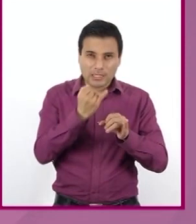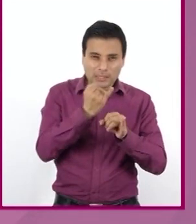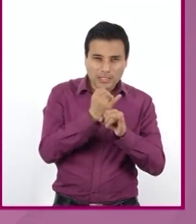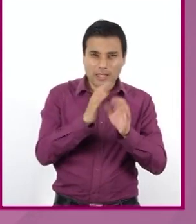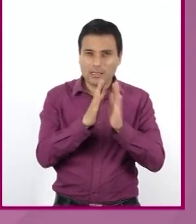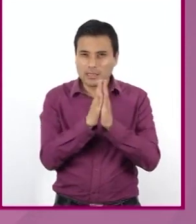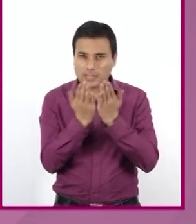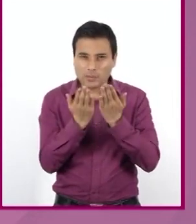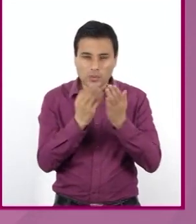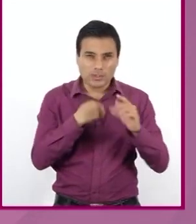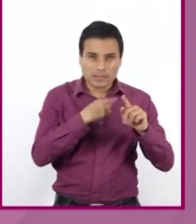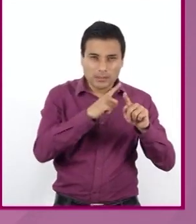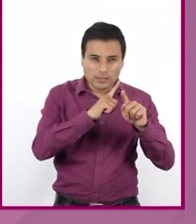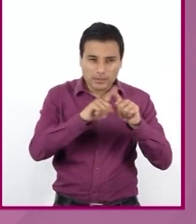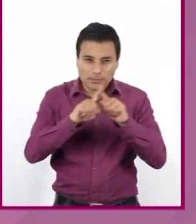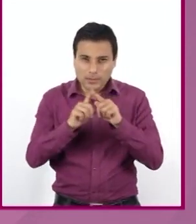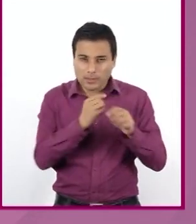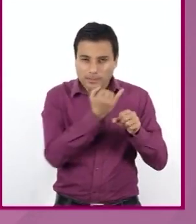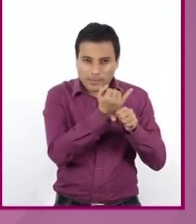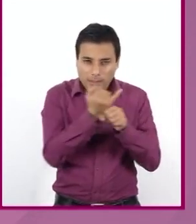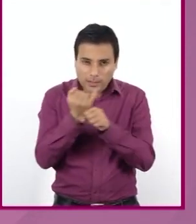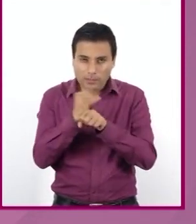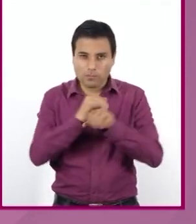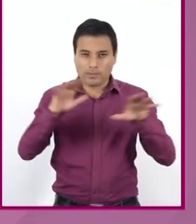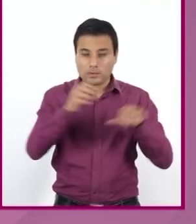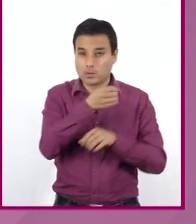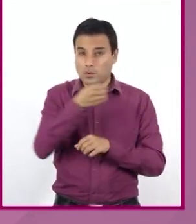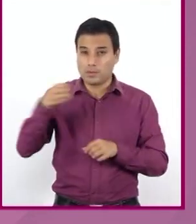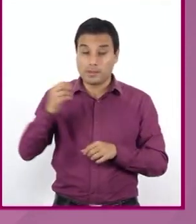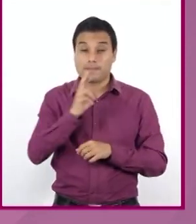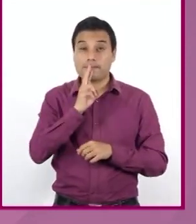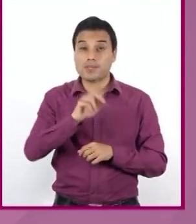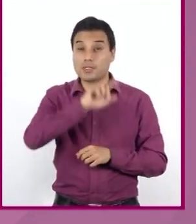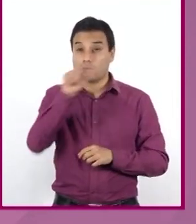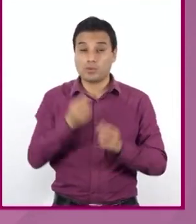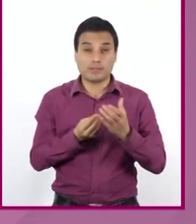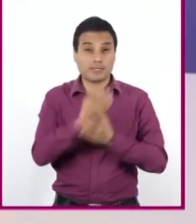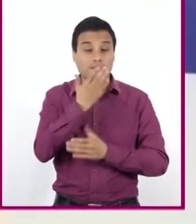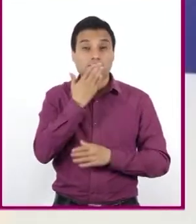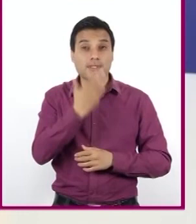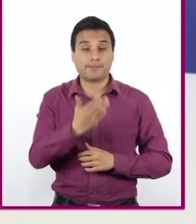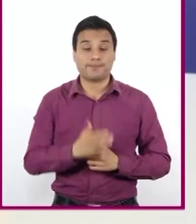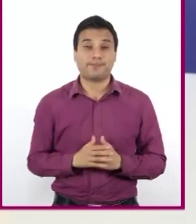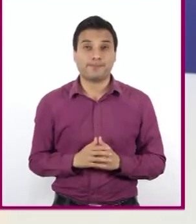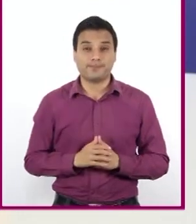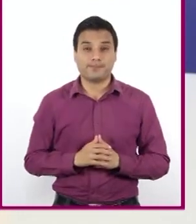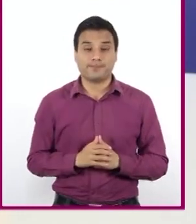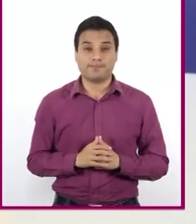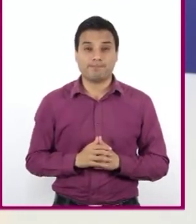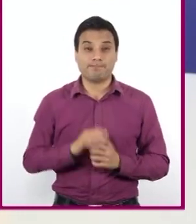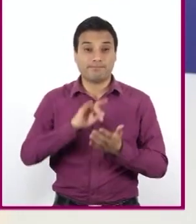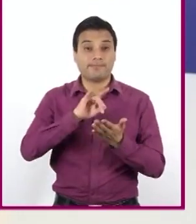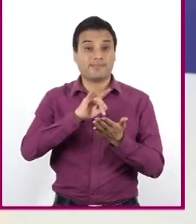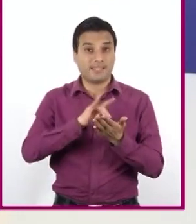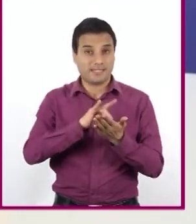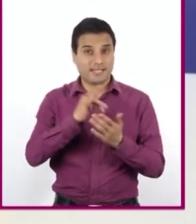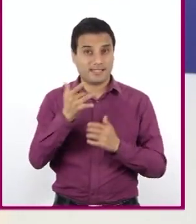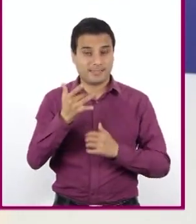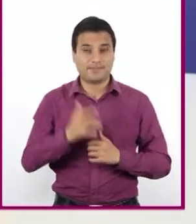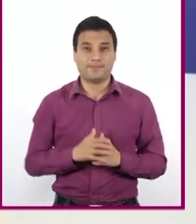una mejor organización de la información, por lo que los resultados fueron favorables. Gracias,